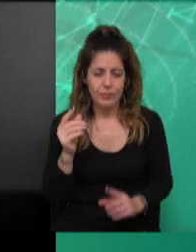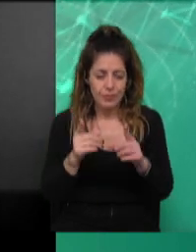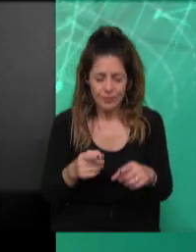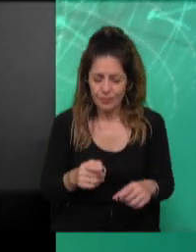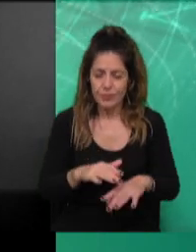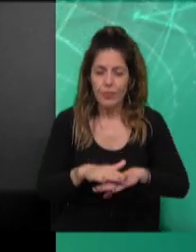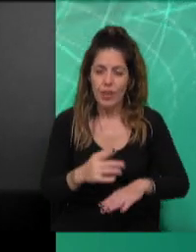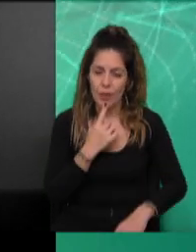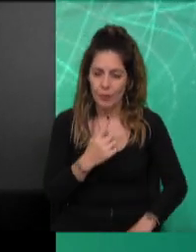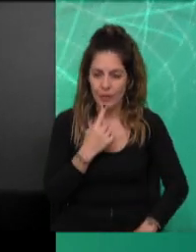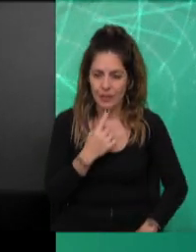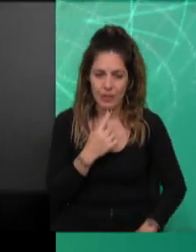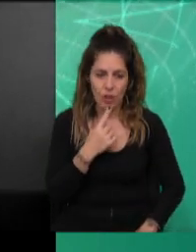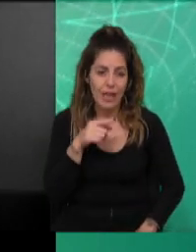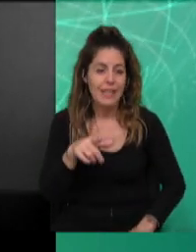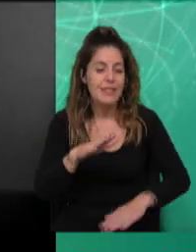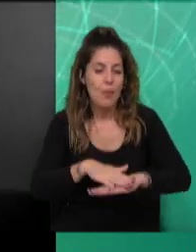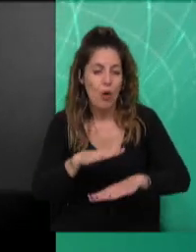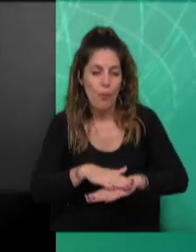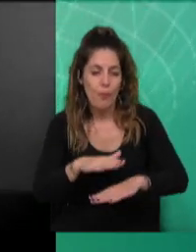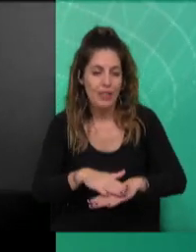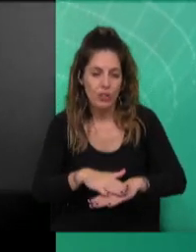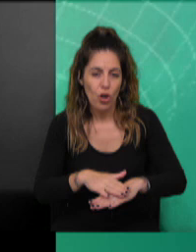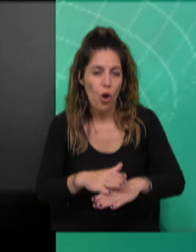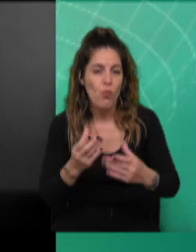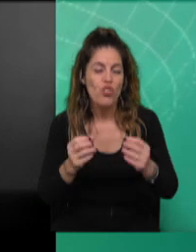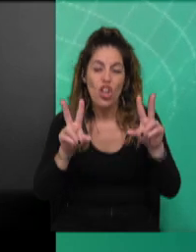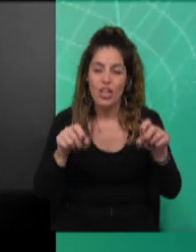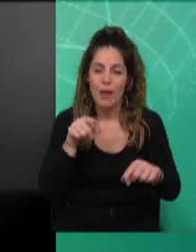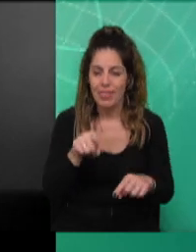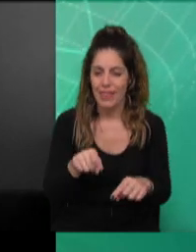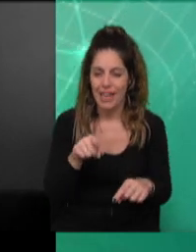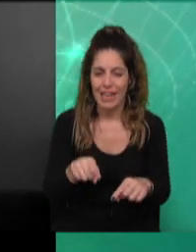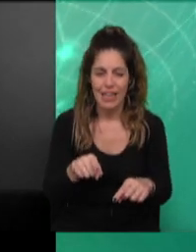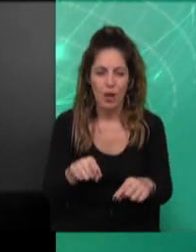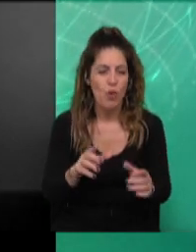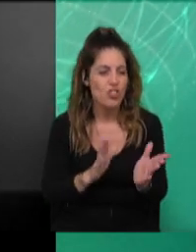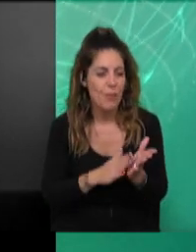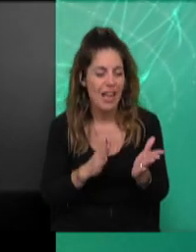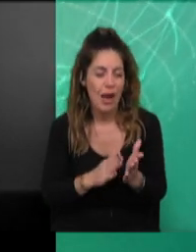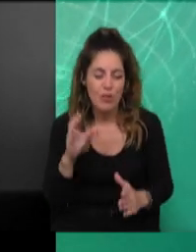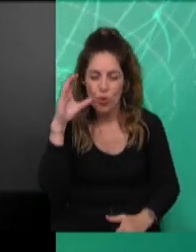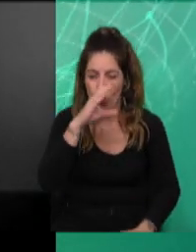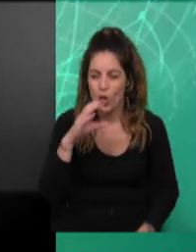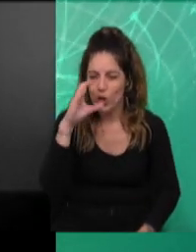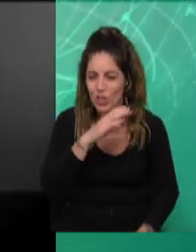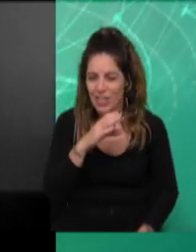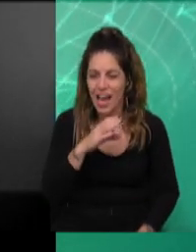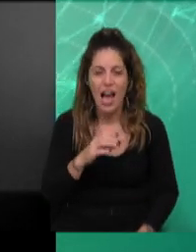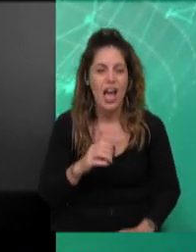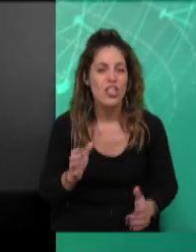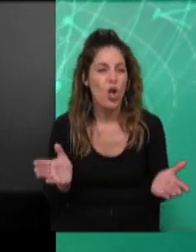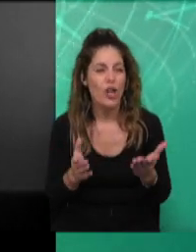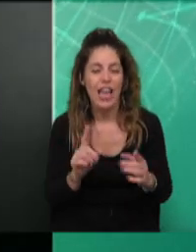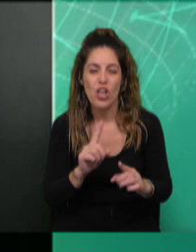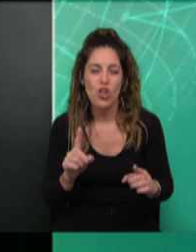político y como que en ese momento no habían muchas cuestiones de él como que se plasmaba mucho su curiosidad pero eso generaba como que no